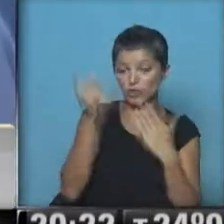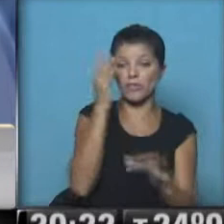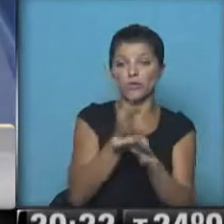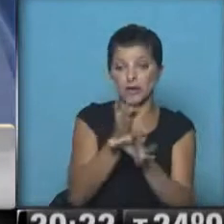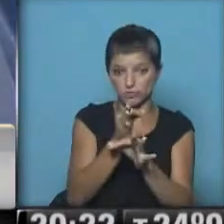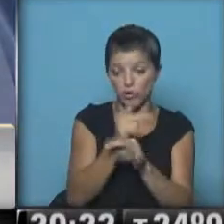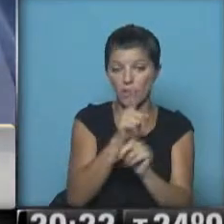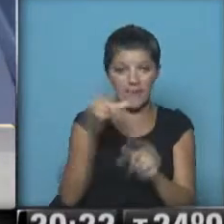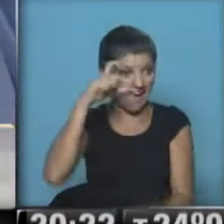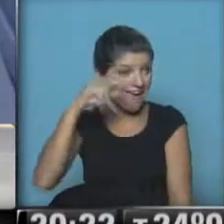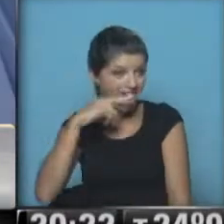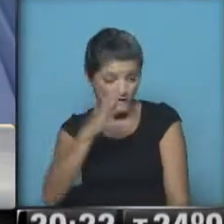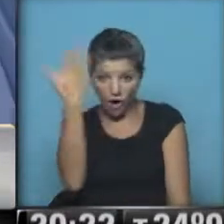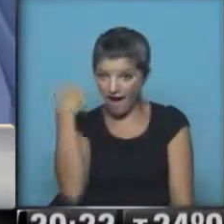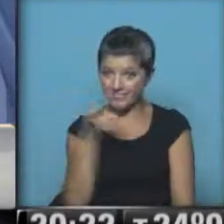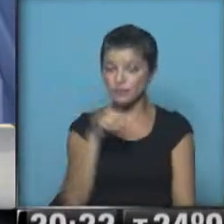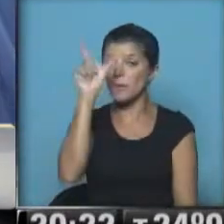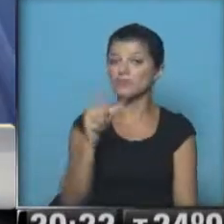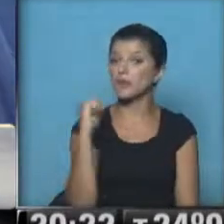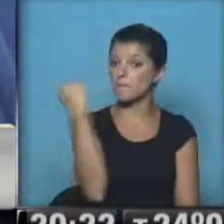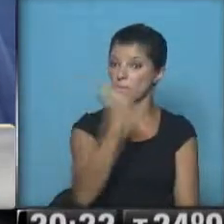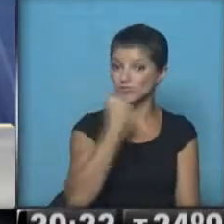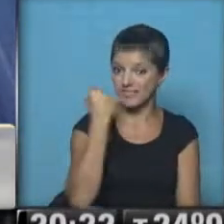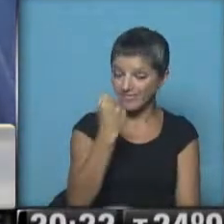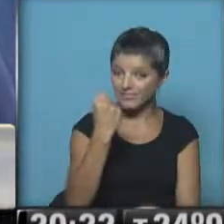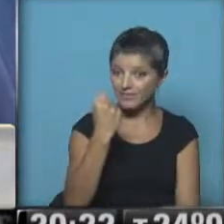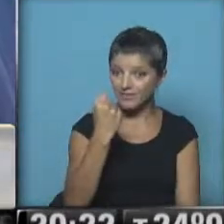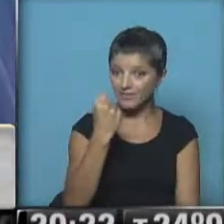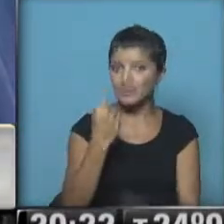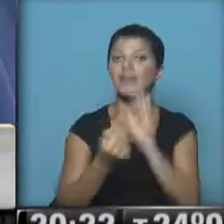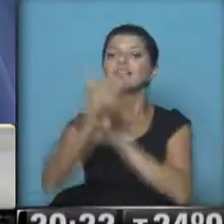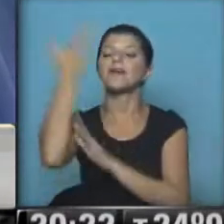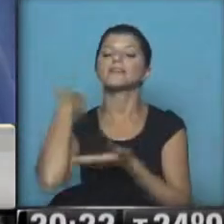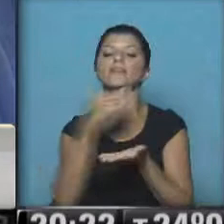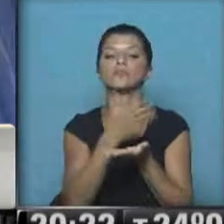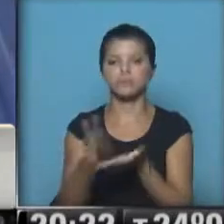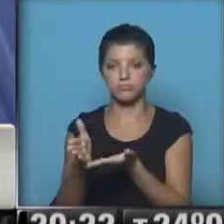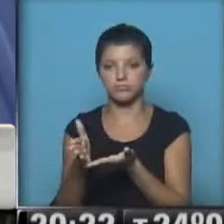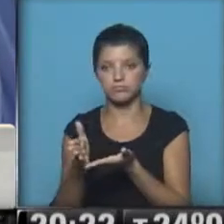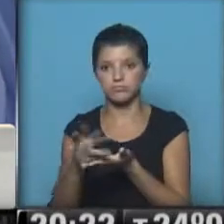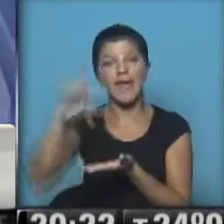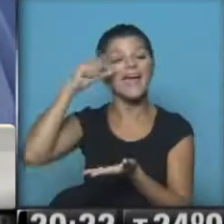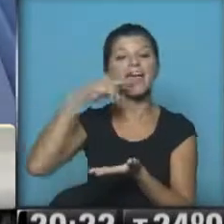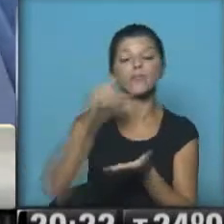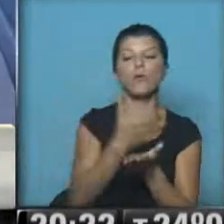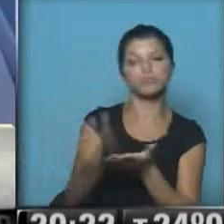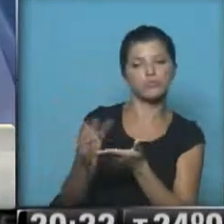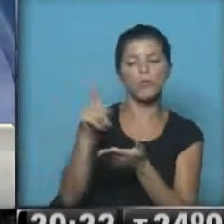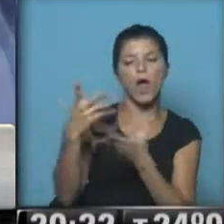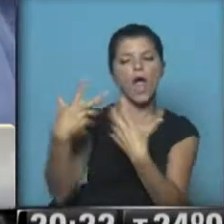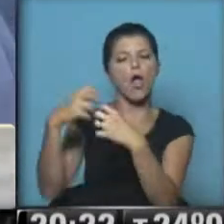nombre Félix Pazzi, que fue una figura importante, que en su momento fue destituida y relegada por Evo Morales porque se lo